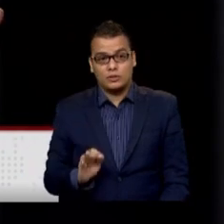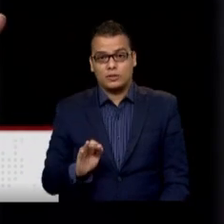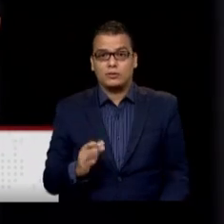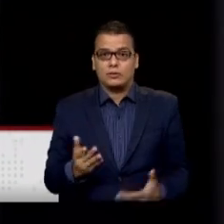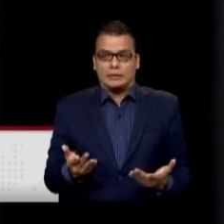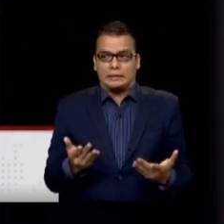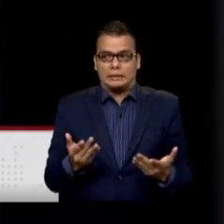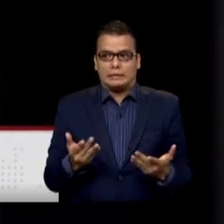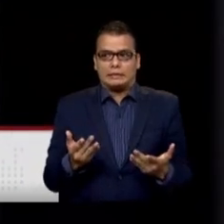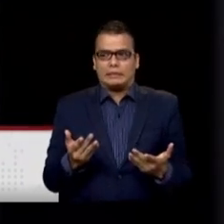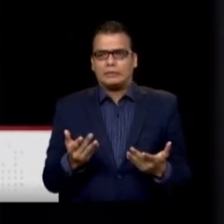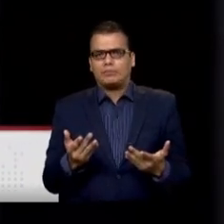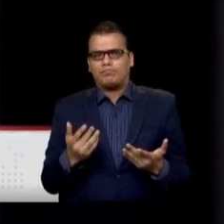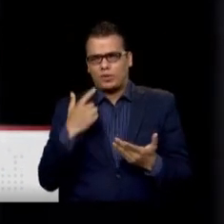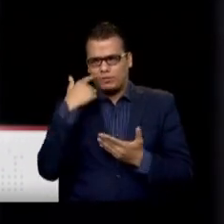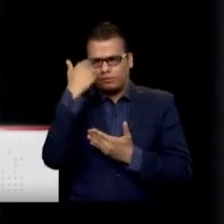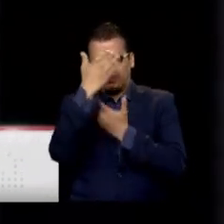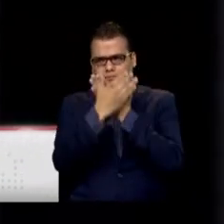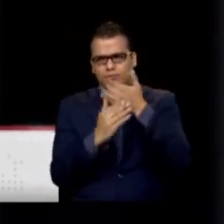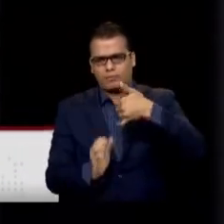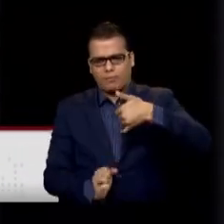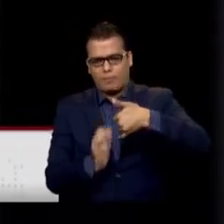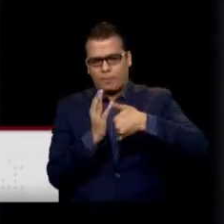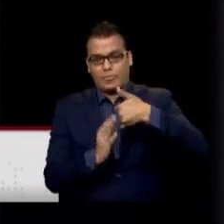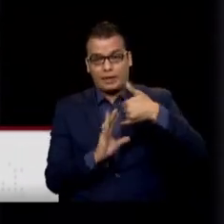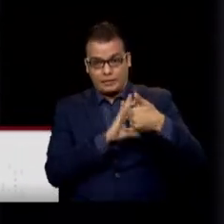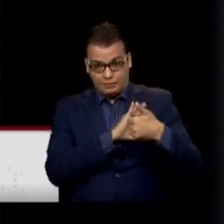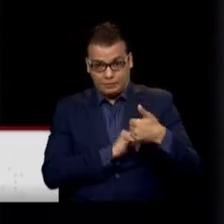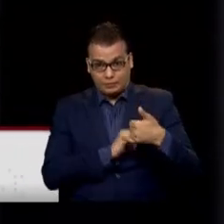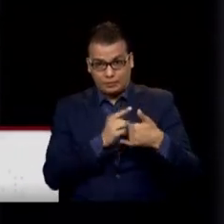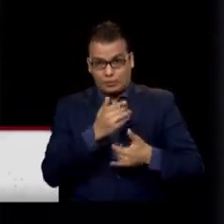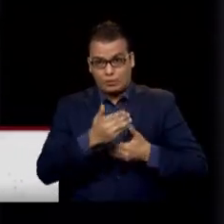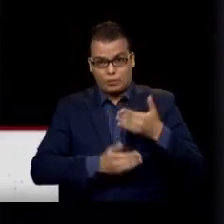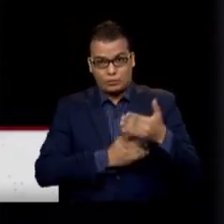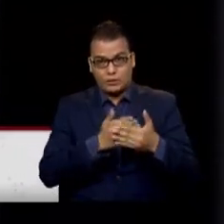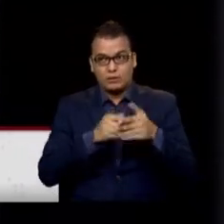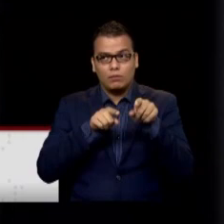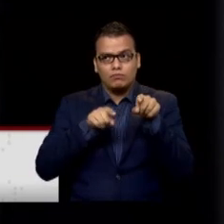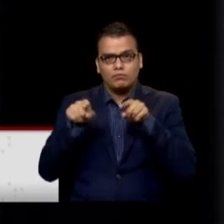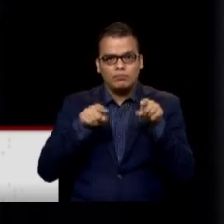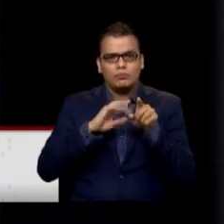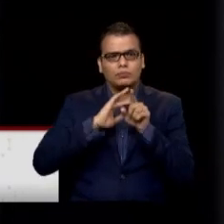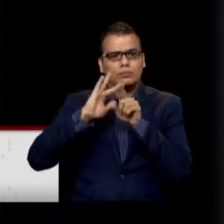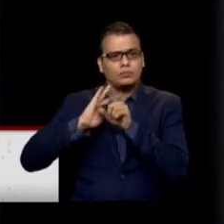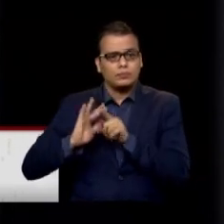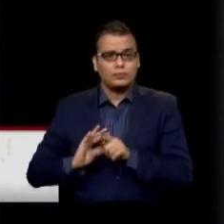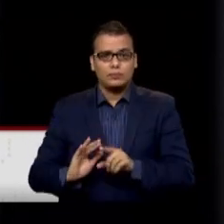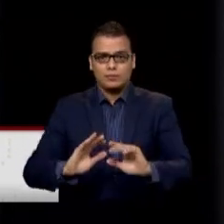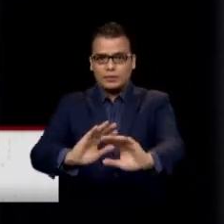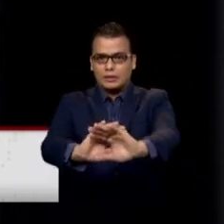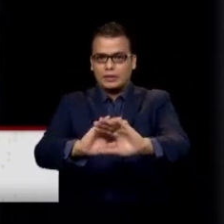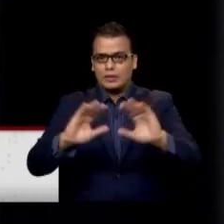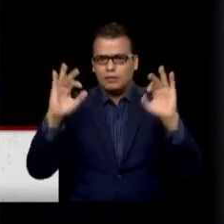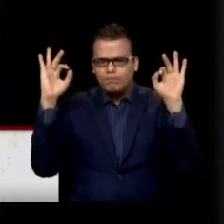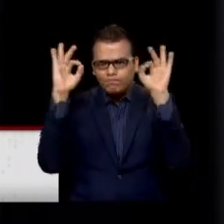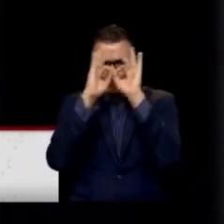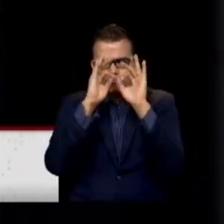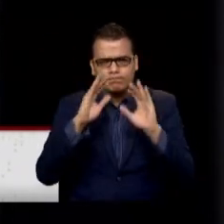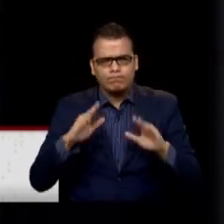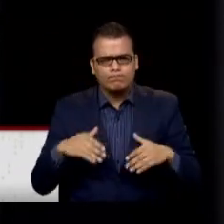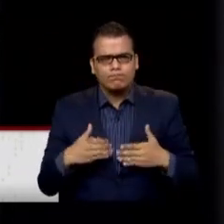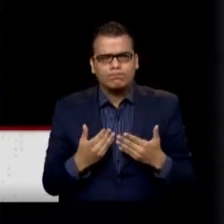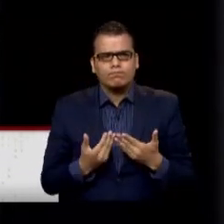hacer una mirada regional, que lo que se hace en Cali se tiene que empezar a hacer alrededor de estos municipios y que tenemos que concentrar nuestro trabajo